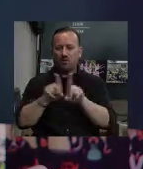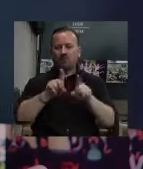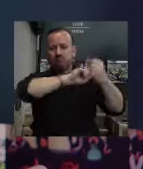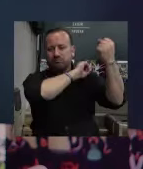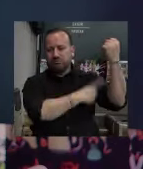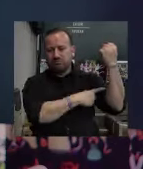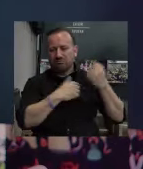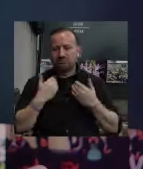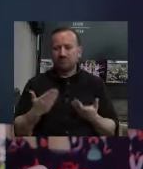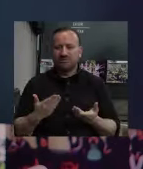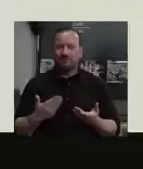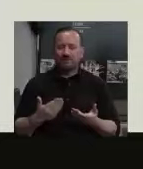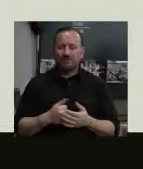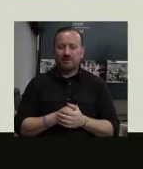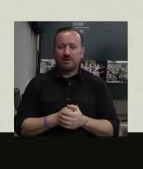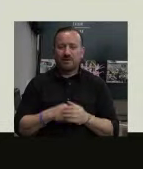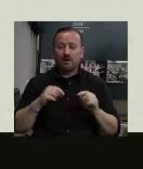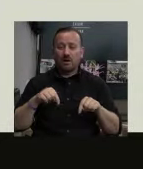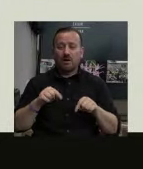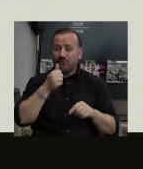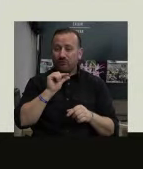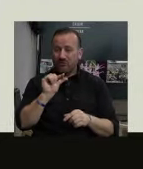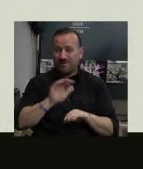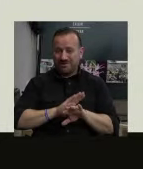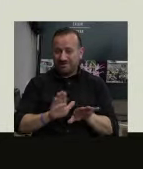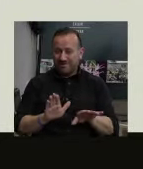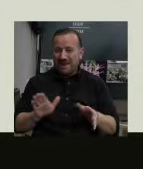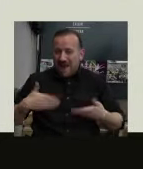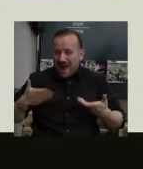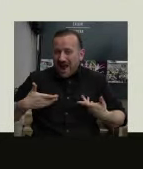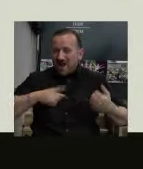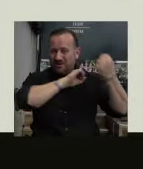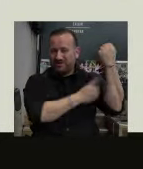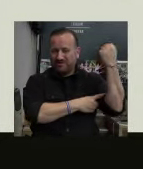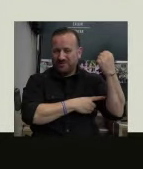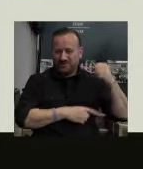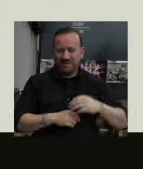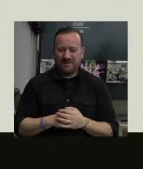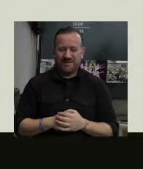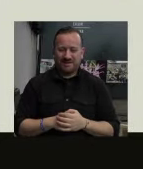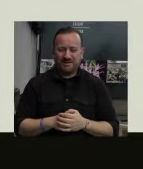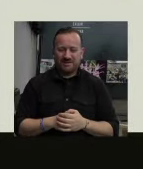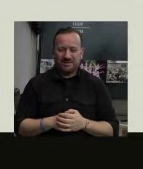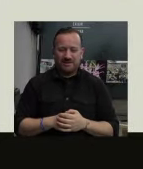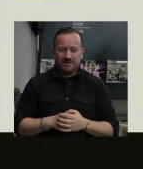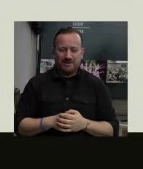empodera cierto ya voy terminando ánimo eh fuerza pueden cambiar de equipaje sí